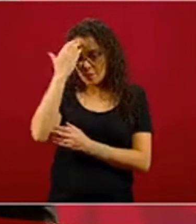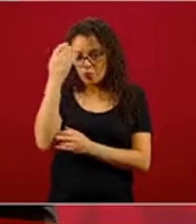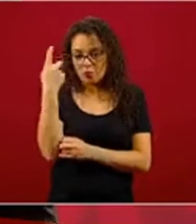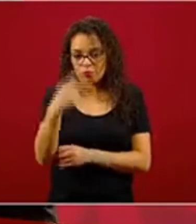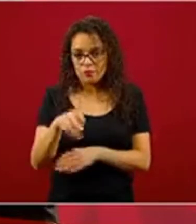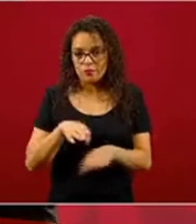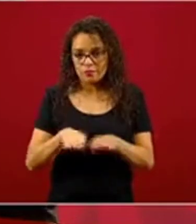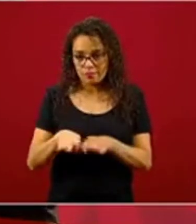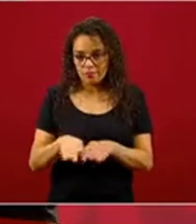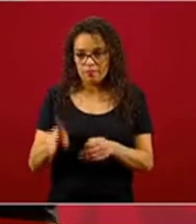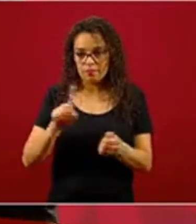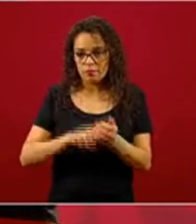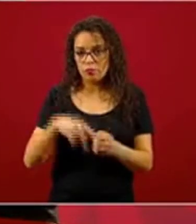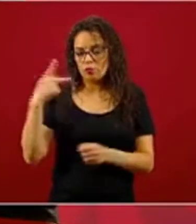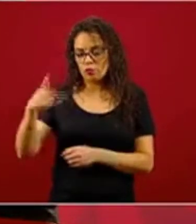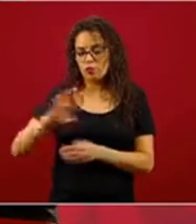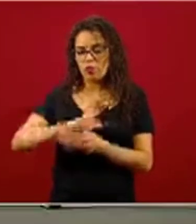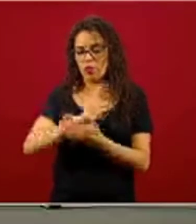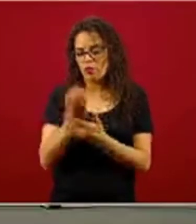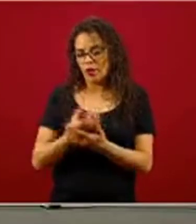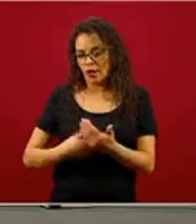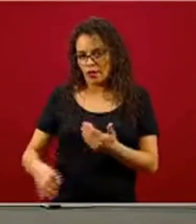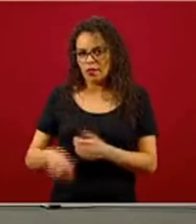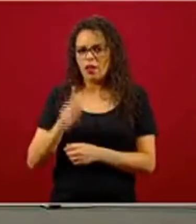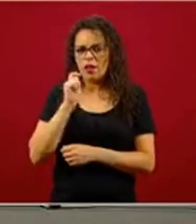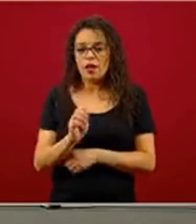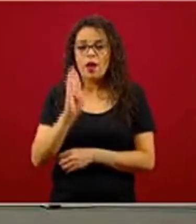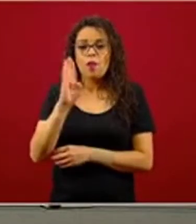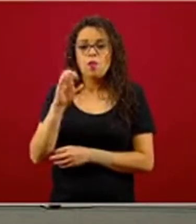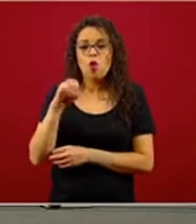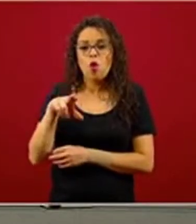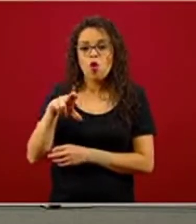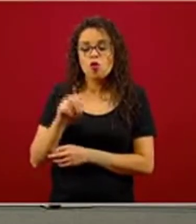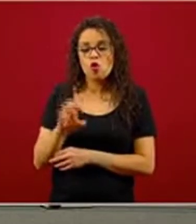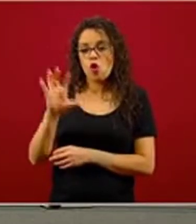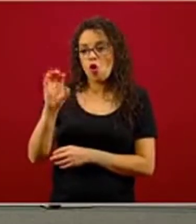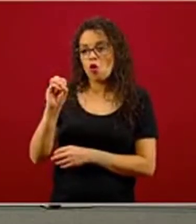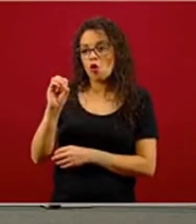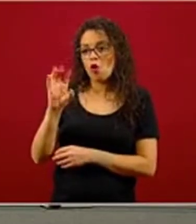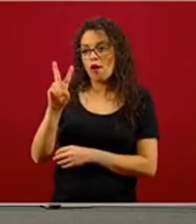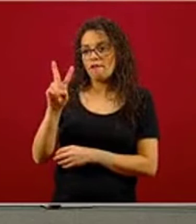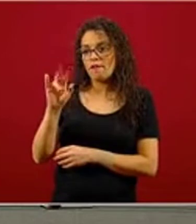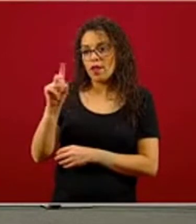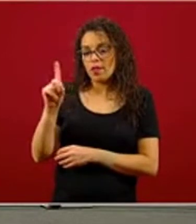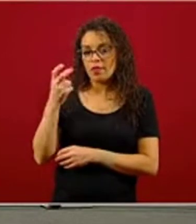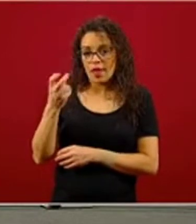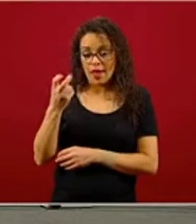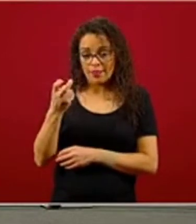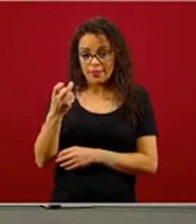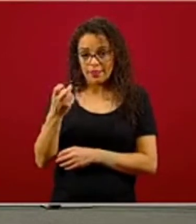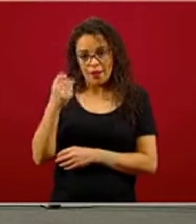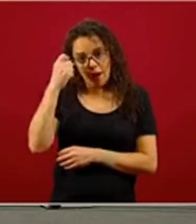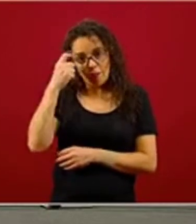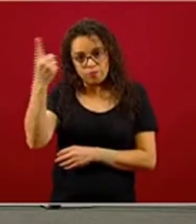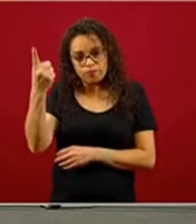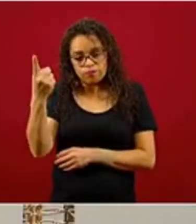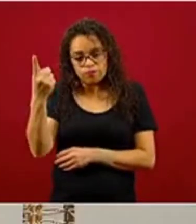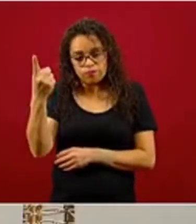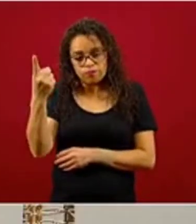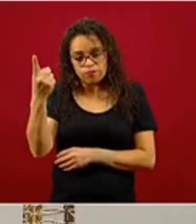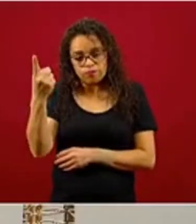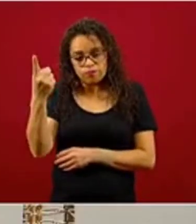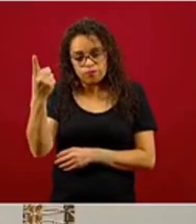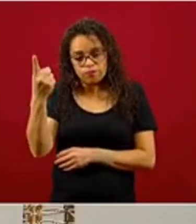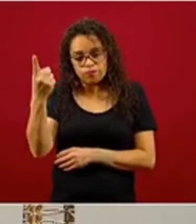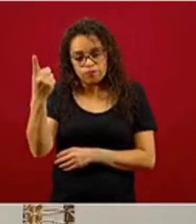del contrato colectivo de trabajo. Uno es los bonos, un bono COVID diseñado específicamente para esto, pero también notas de mérito, que como